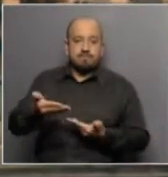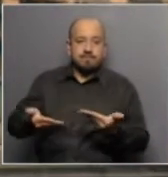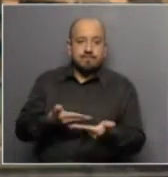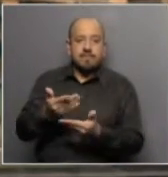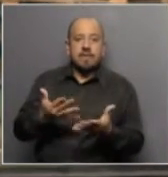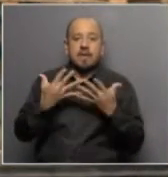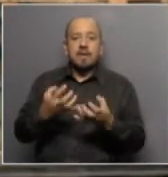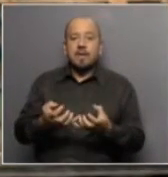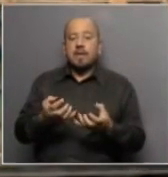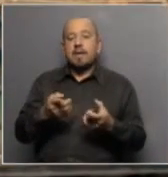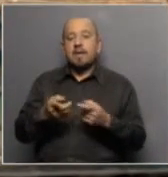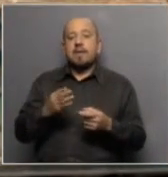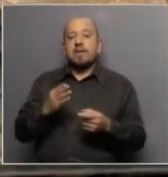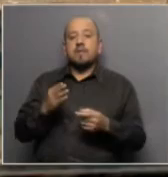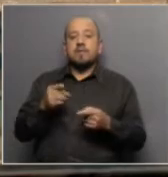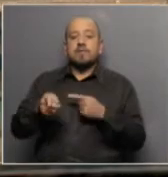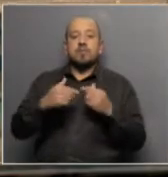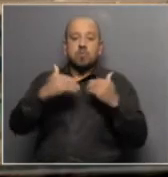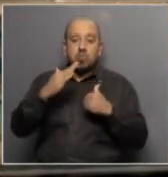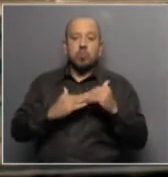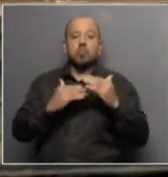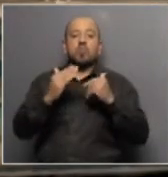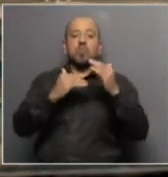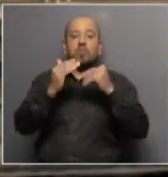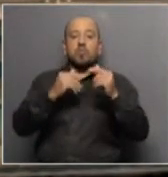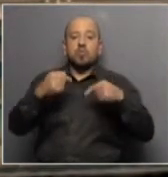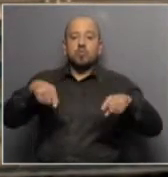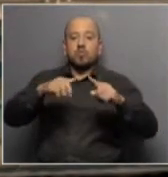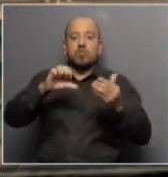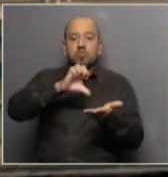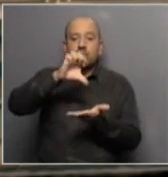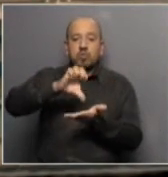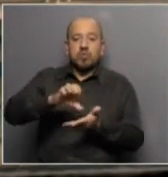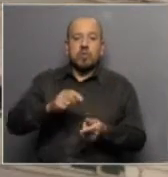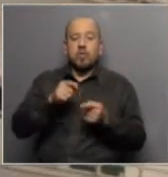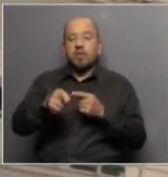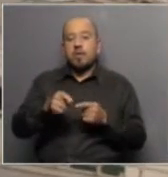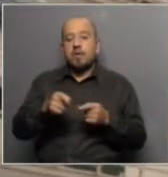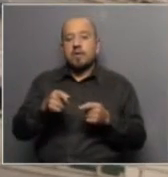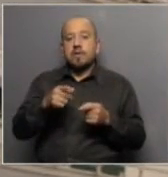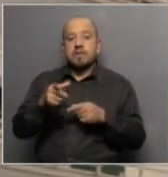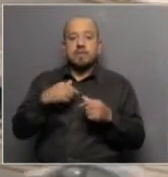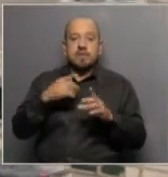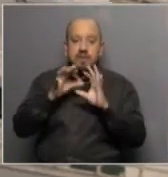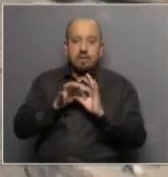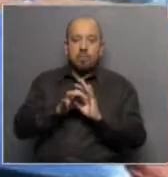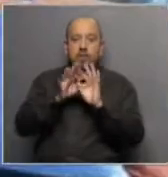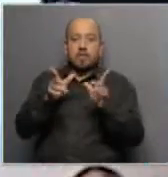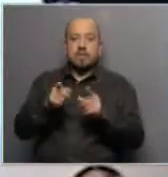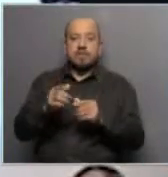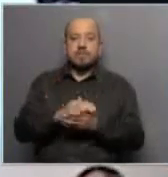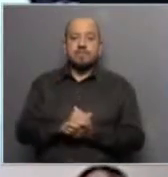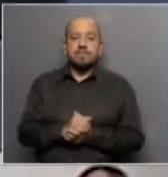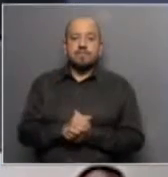que quieren ir construyendo ciudades a partir de la democracia.